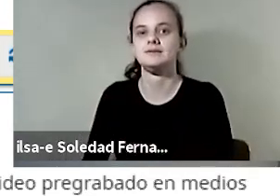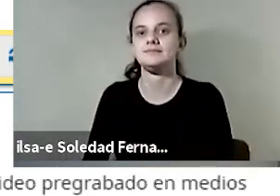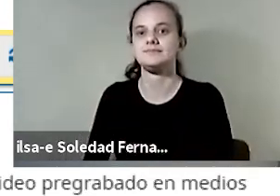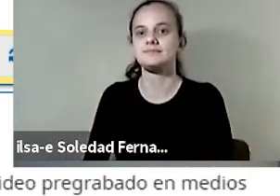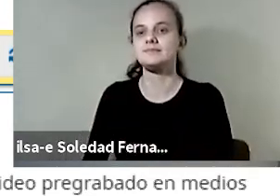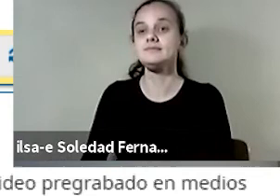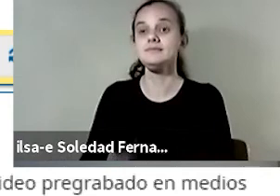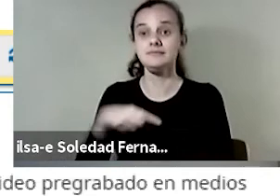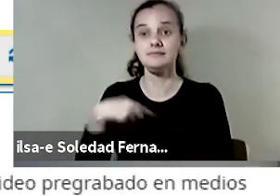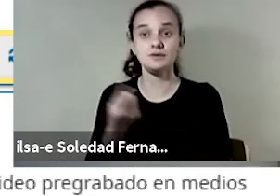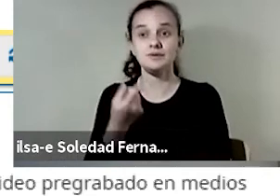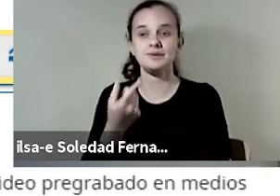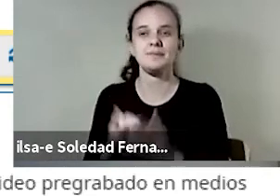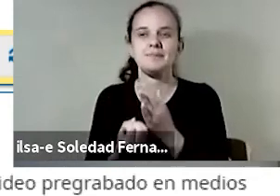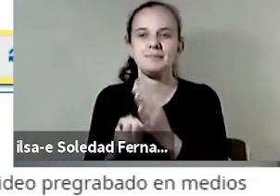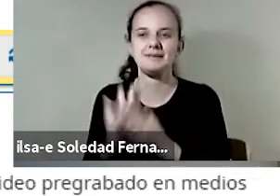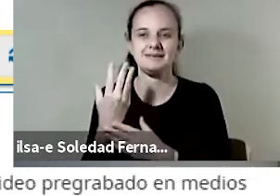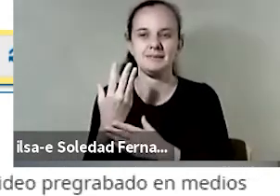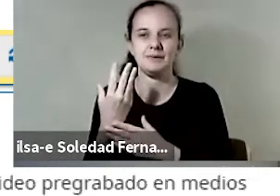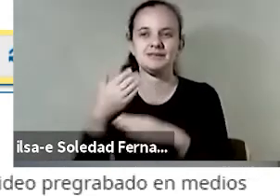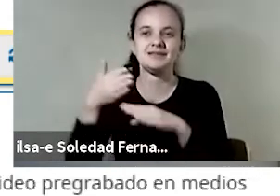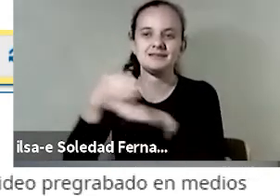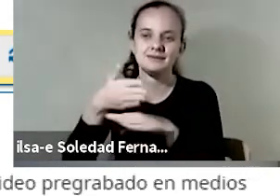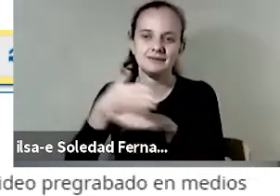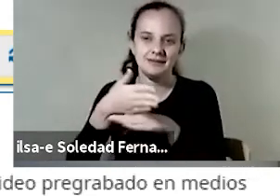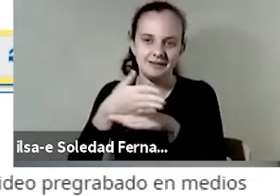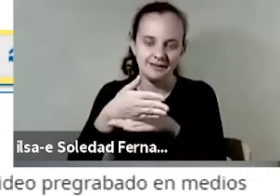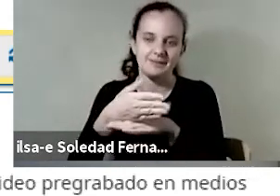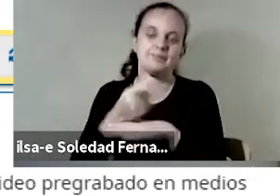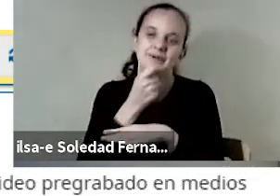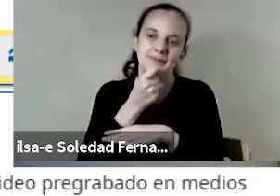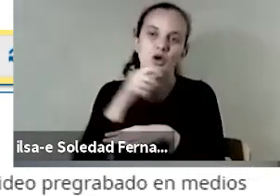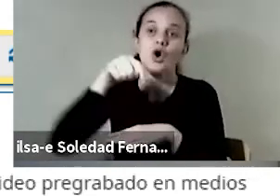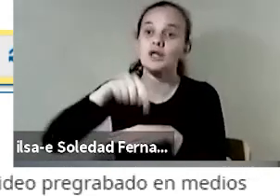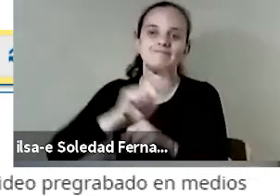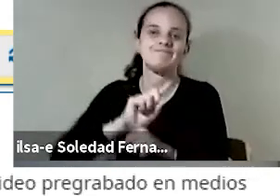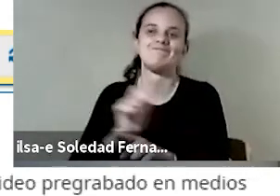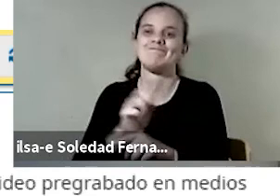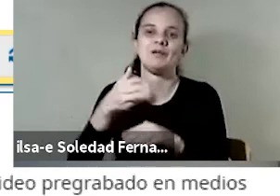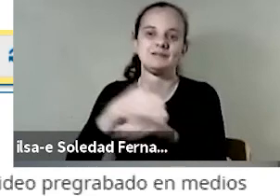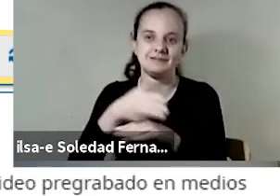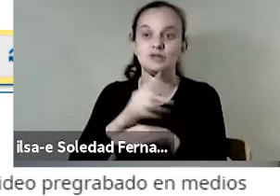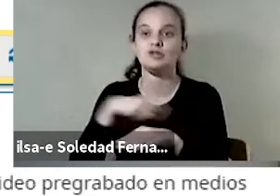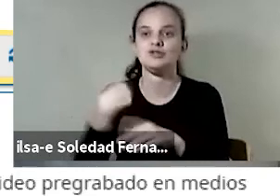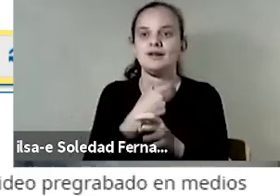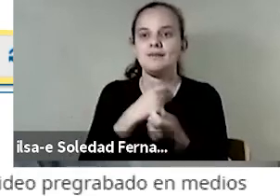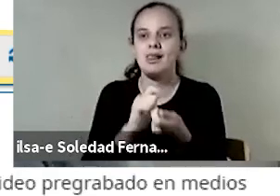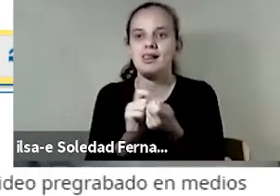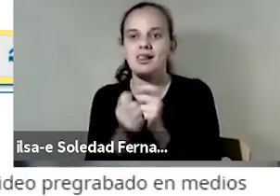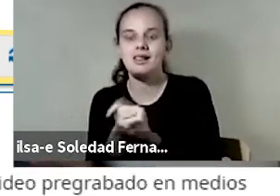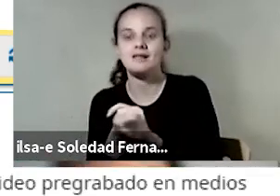no es la prioridad. También si nosotros quisiéramos estar empezando en accesibilidad, imagínense, tenemos un producto que hoy no